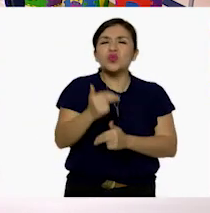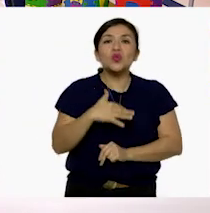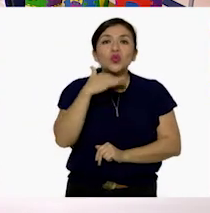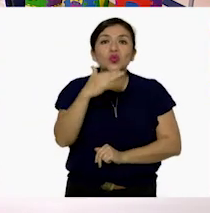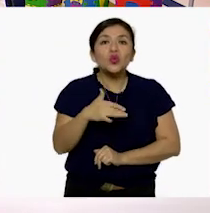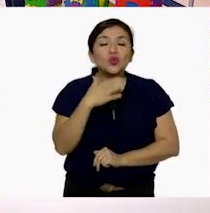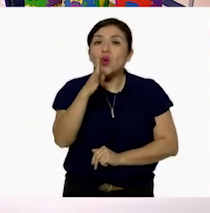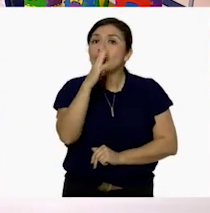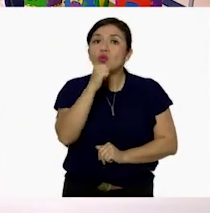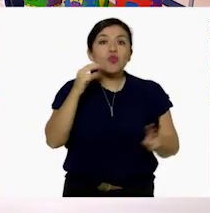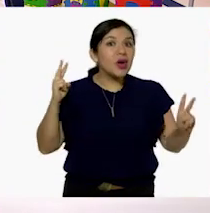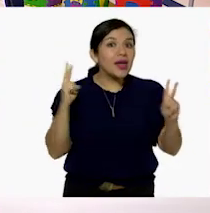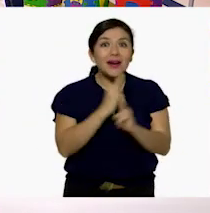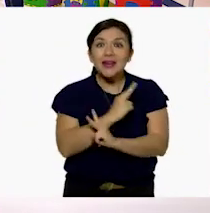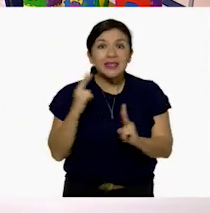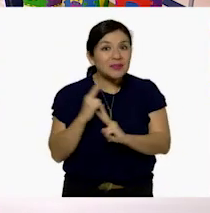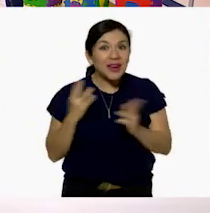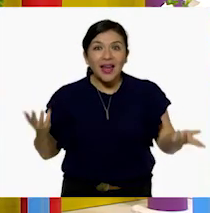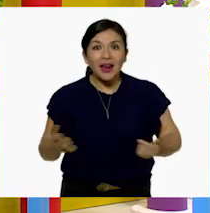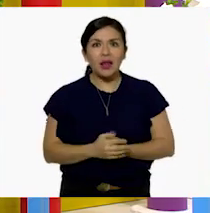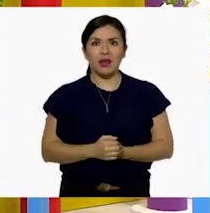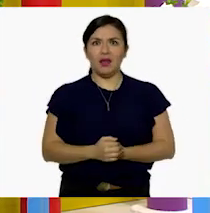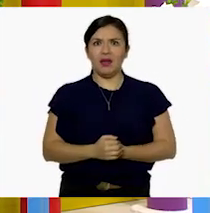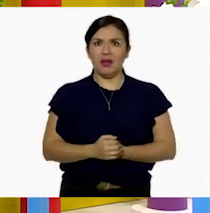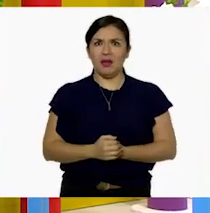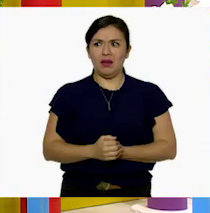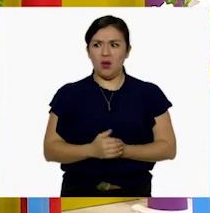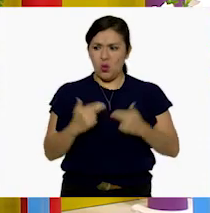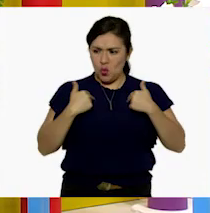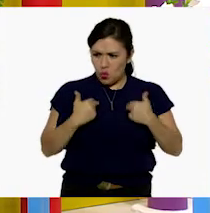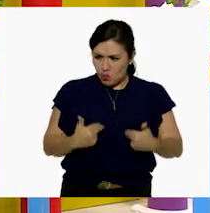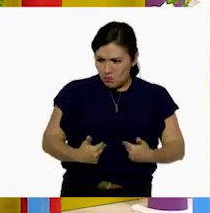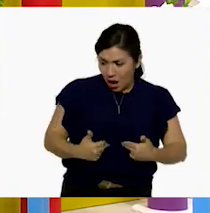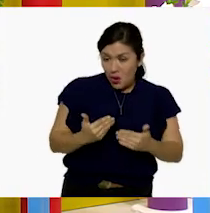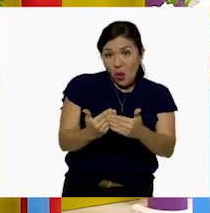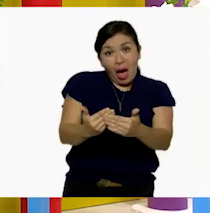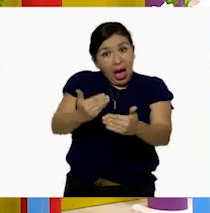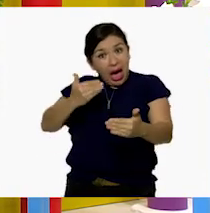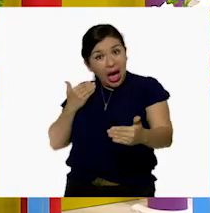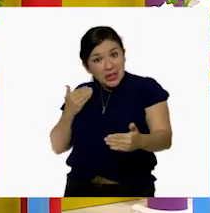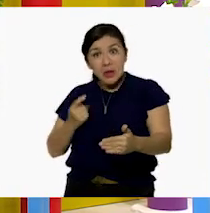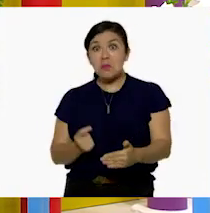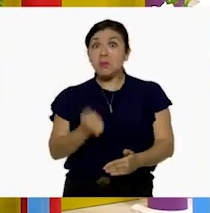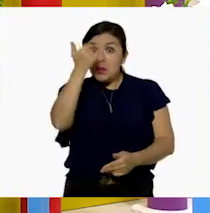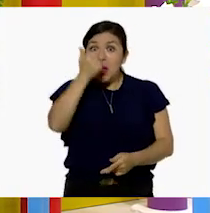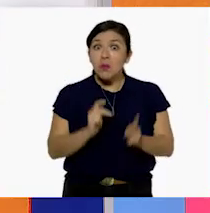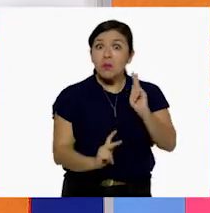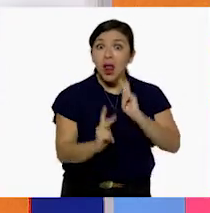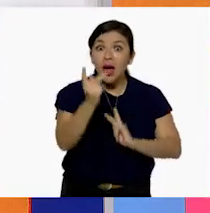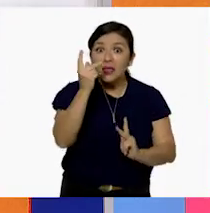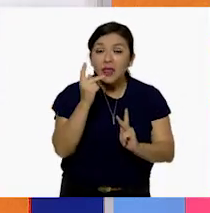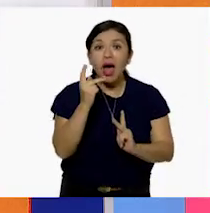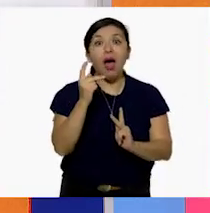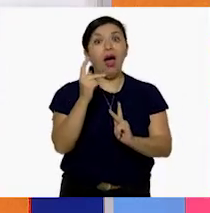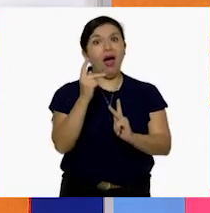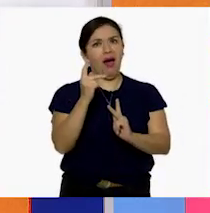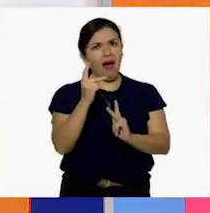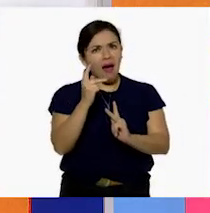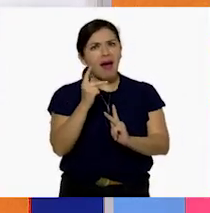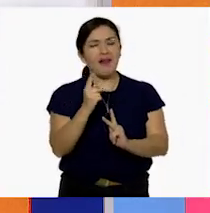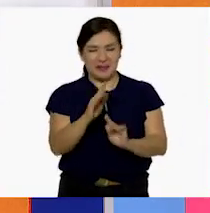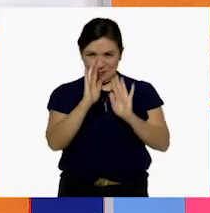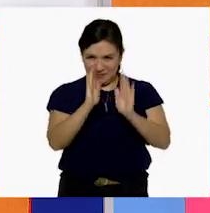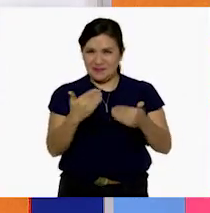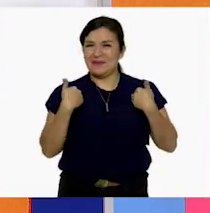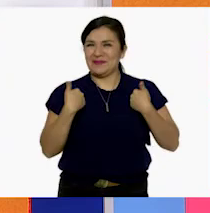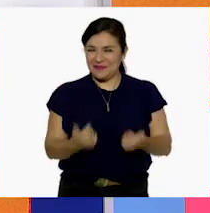No podríamos respirar. Entonces, antes de que hubiera humanos, primero hubo plantas. Así es, Pepe. Pero ahora que ya